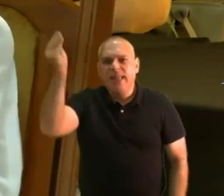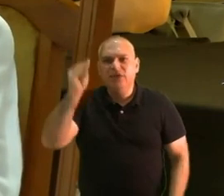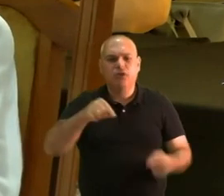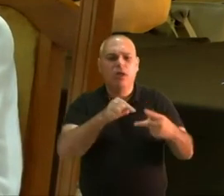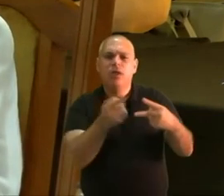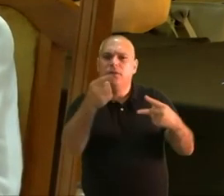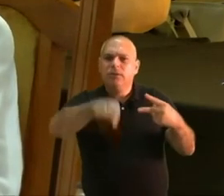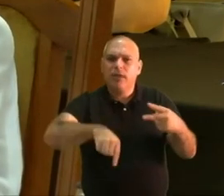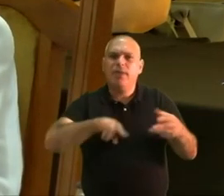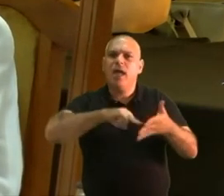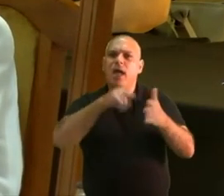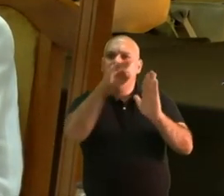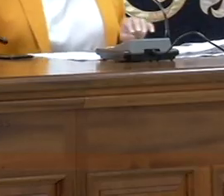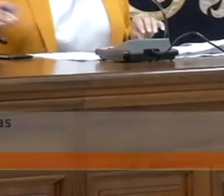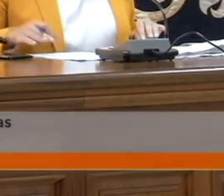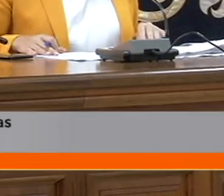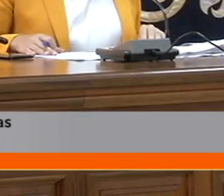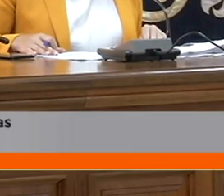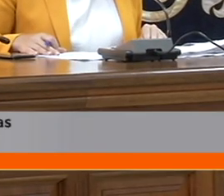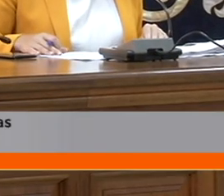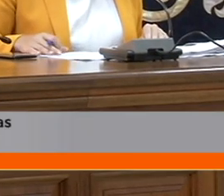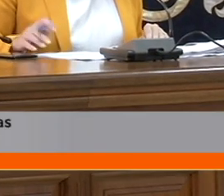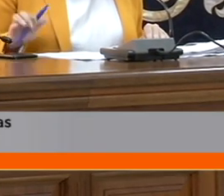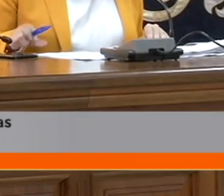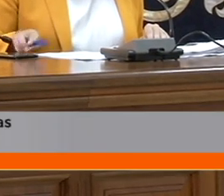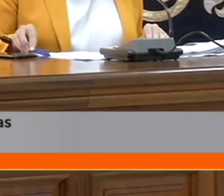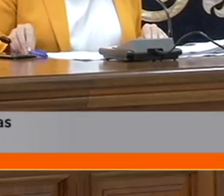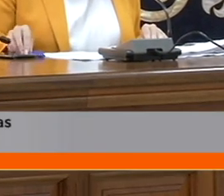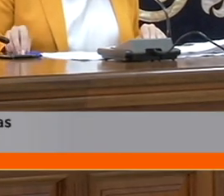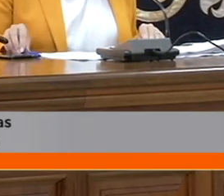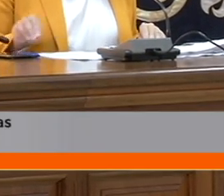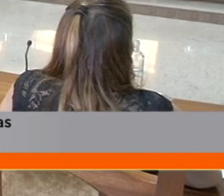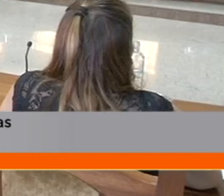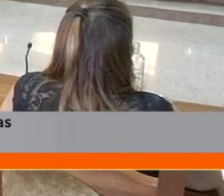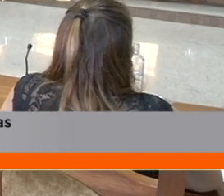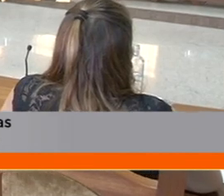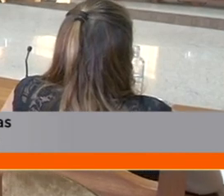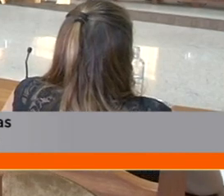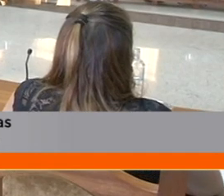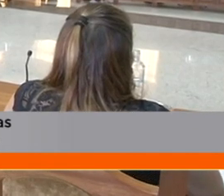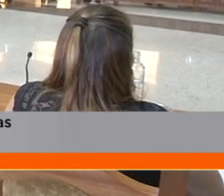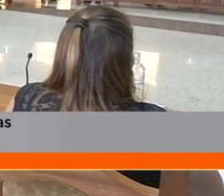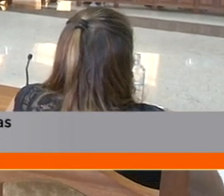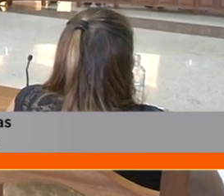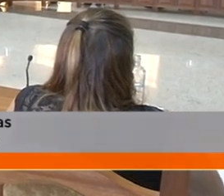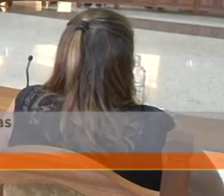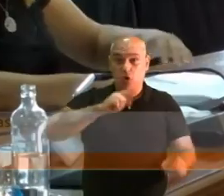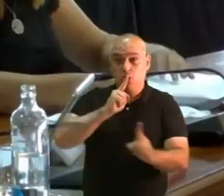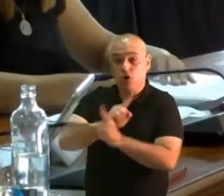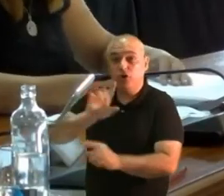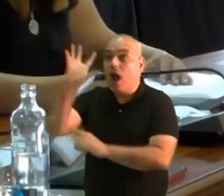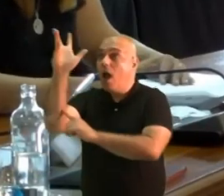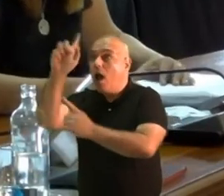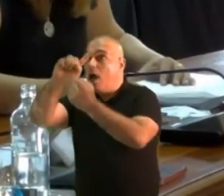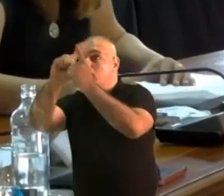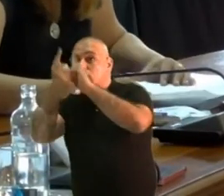programa de investigación y gestión de datos climáticos. La portavoz de Podemos, Miriam Barros, se abstuvo por faltarle información sobre este convenio con Naciones Unidas.